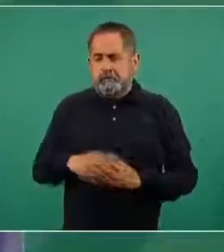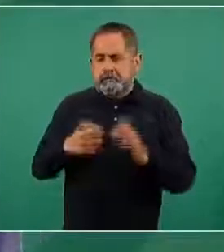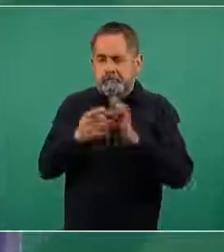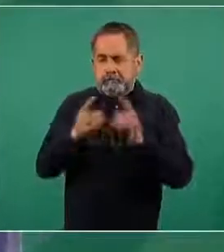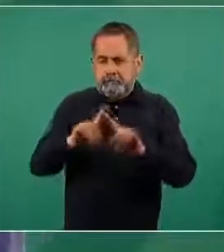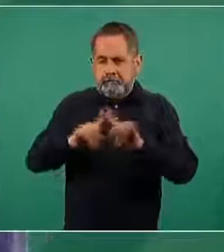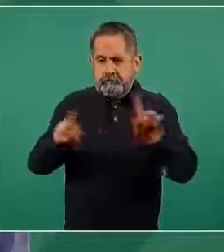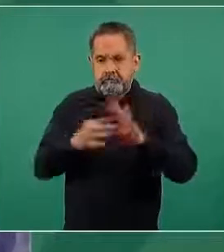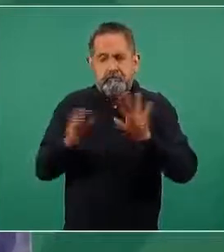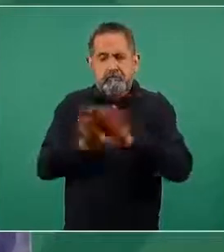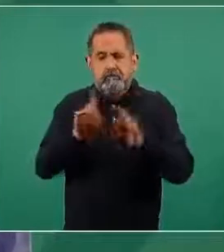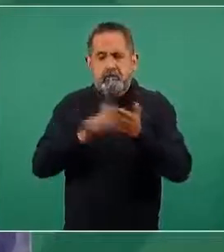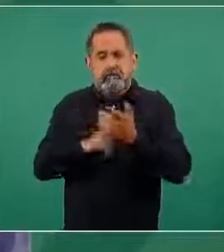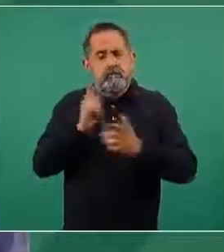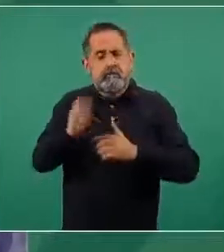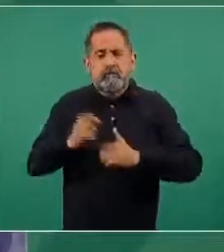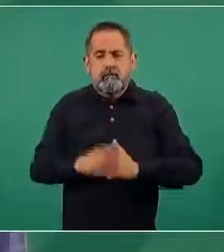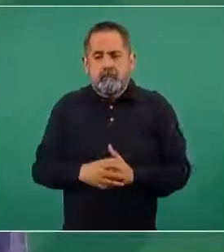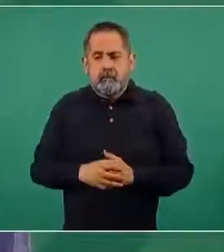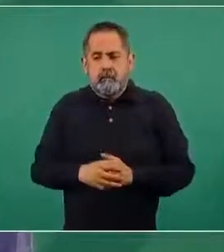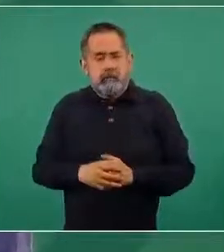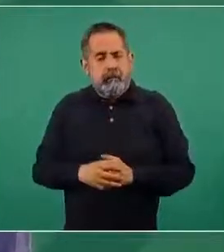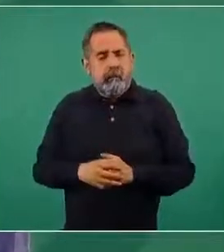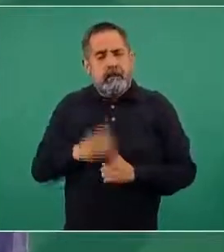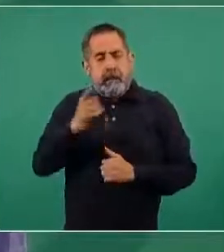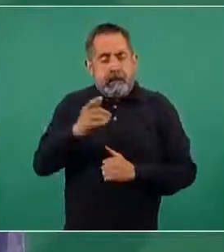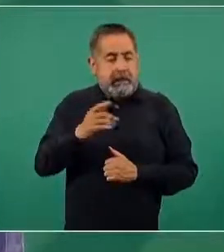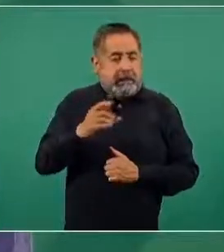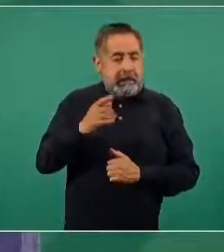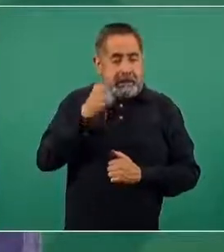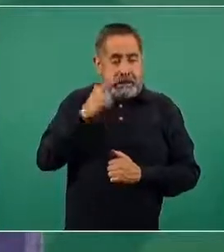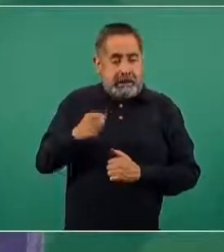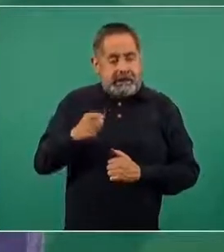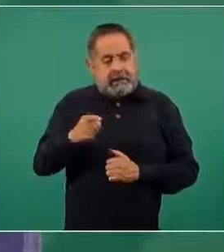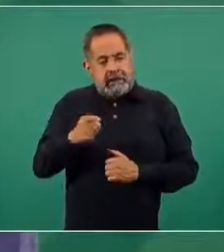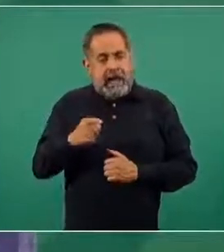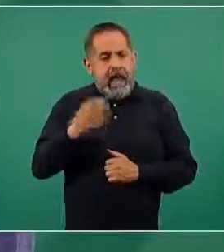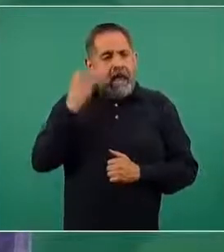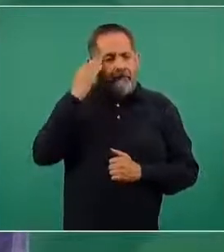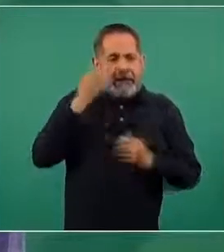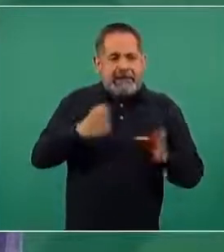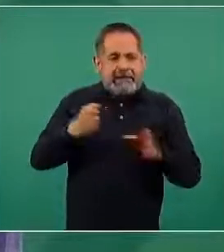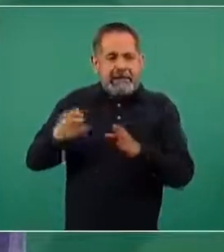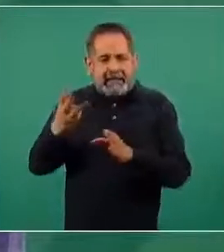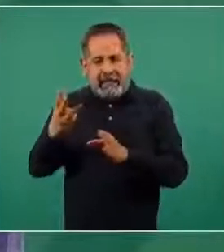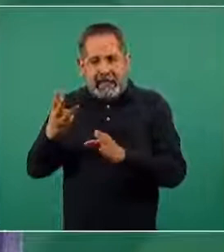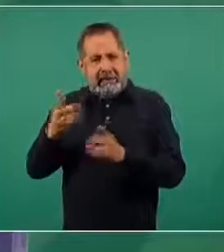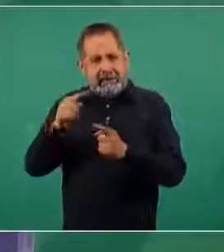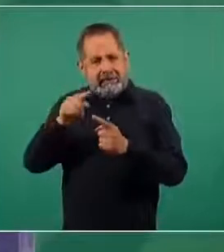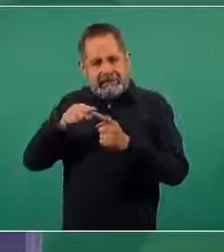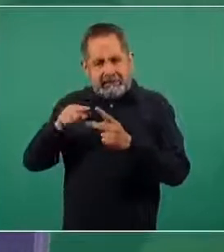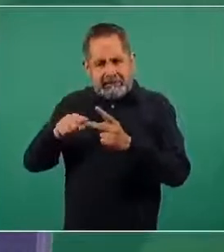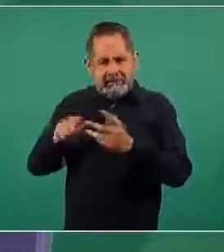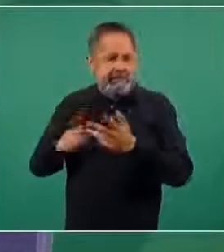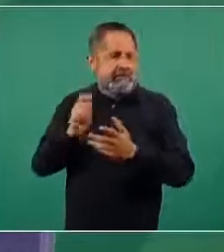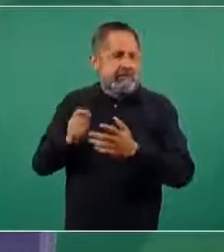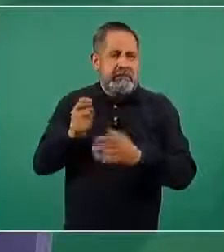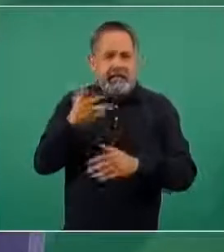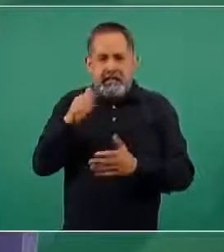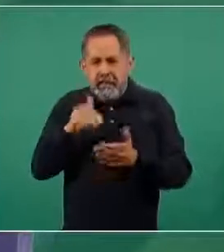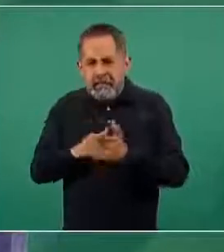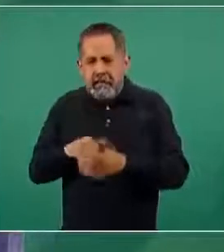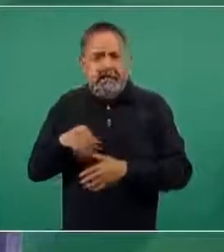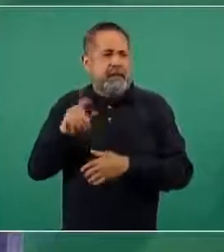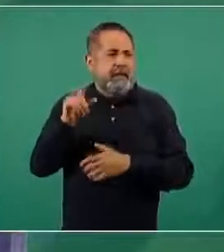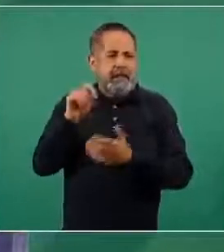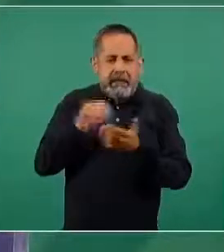distinguir la participación en un estudio clínico, aún los de fase 3, que generalmente tienen 10,000,